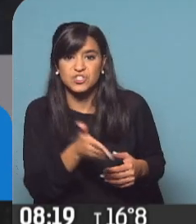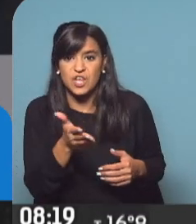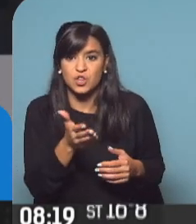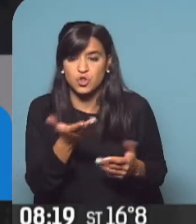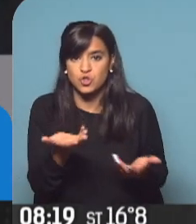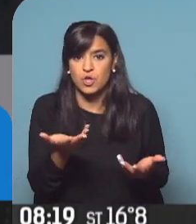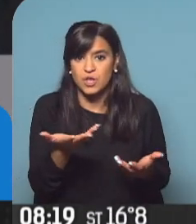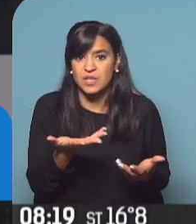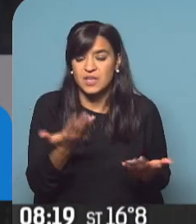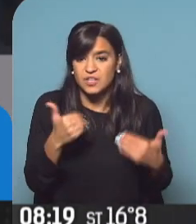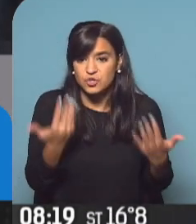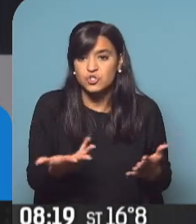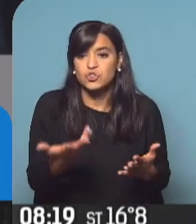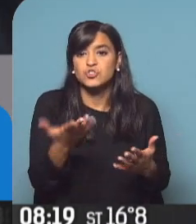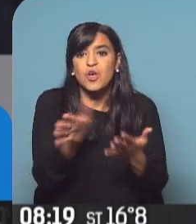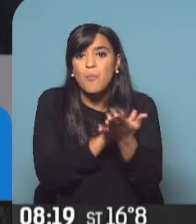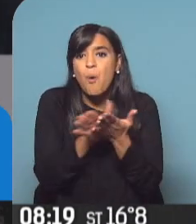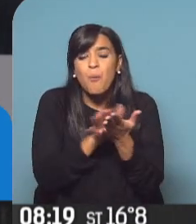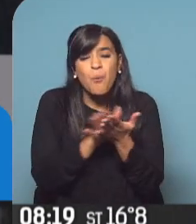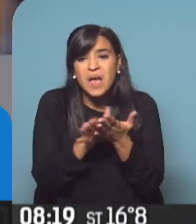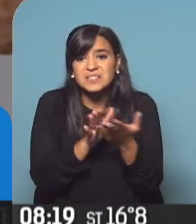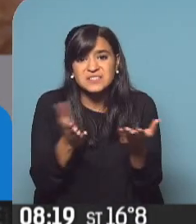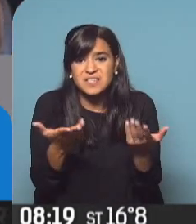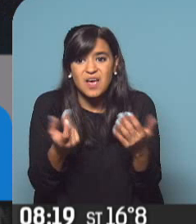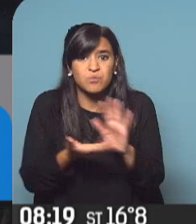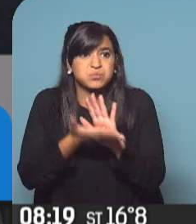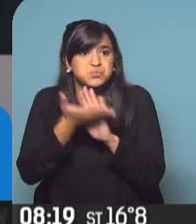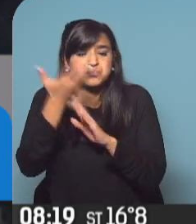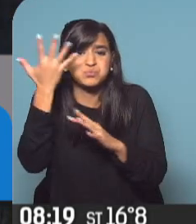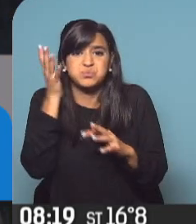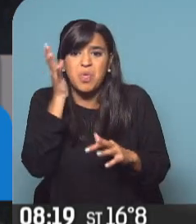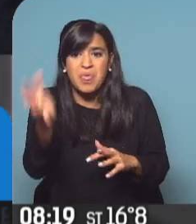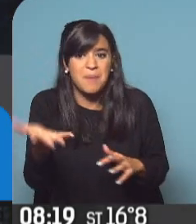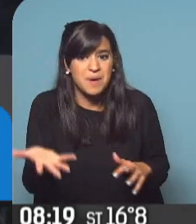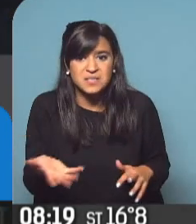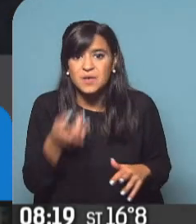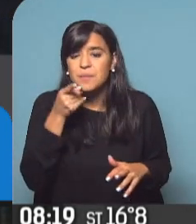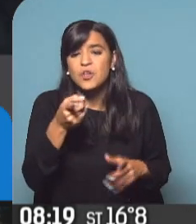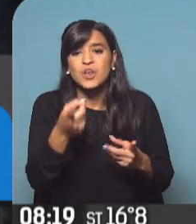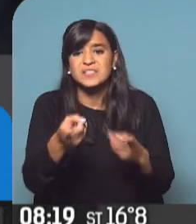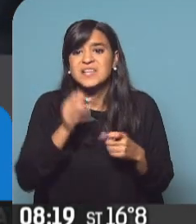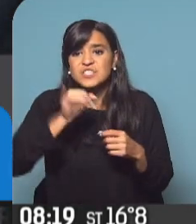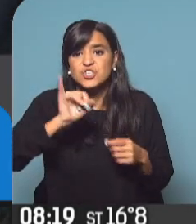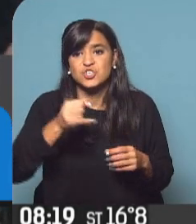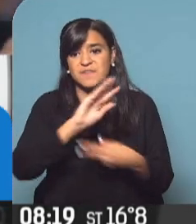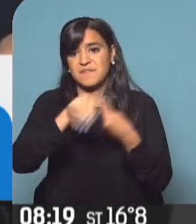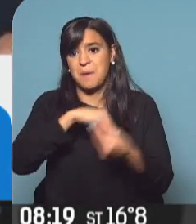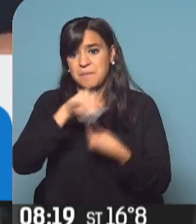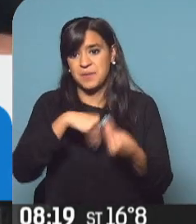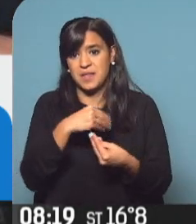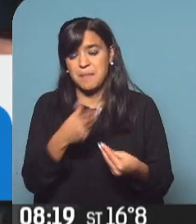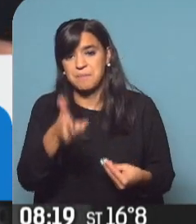la verdad que aborda categorías muy precisas que venía impactando y son justamente esenciales para una familia me parece que